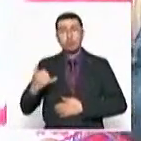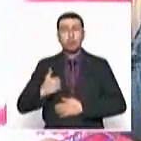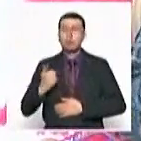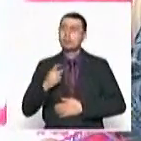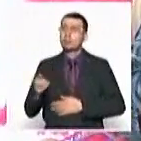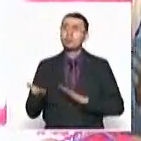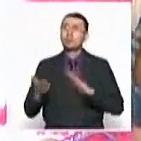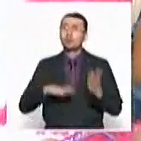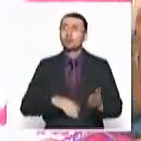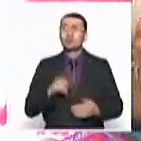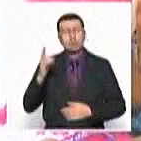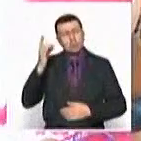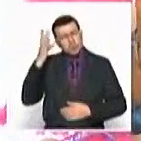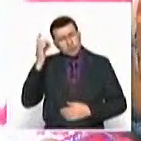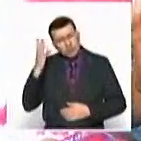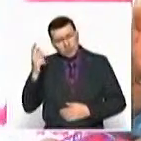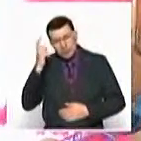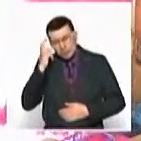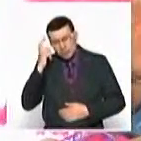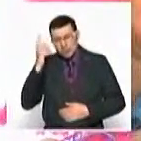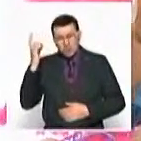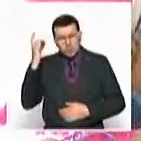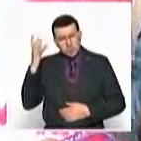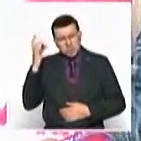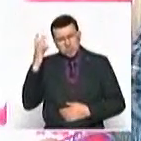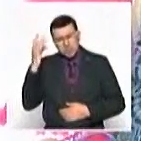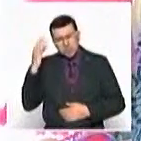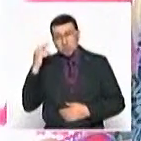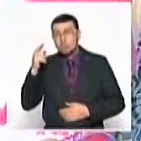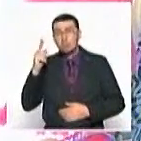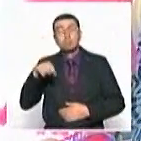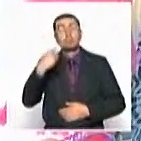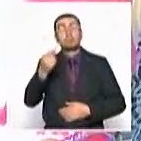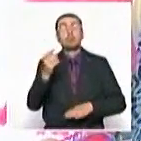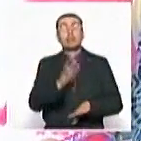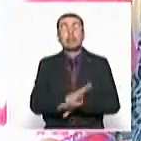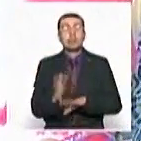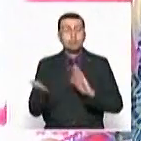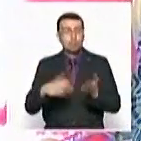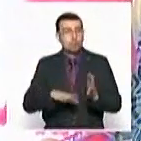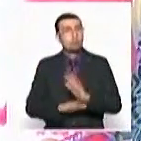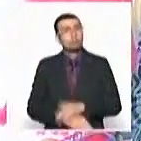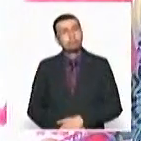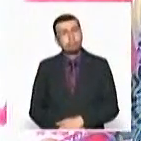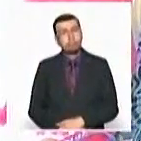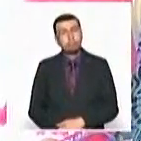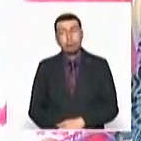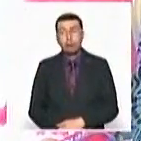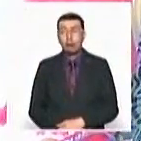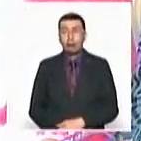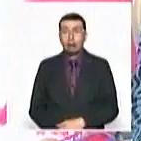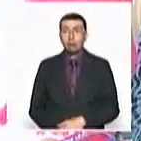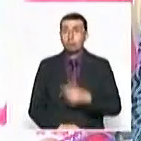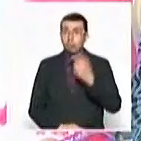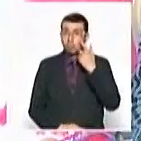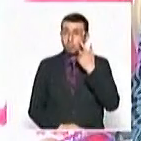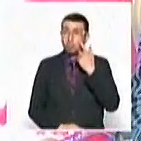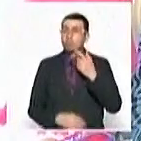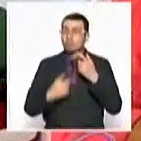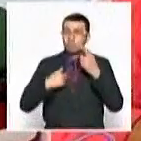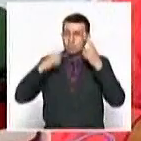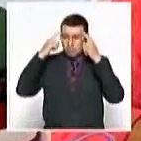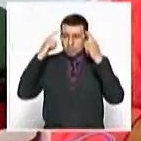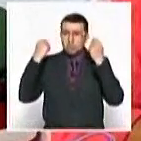cabeza. Ese mismo día le dio en la mañana el dolor de cabeza y por la tarde se murió. Es que mire, es que el dolor de cabeza, a mí por eso me preocupa tanto